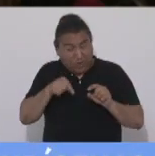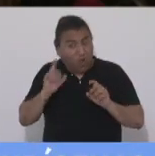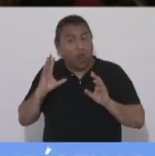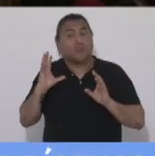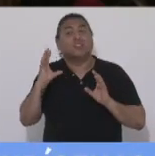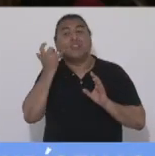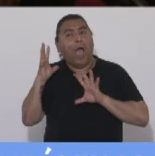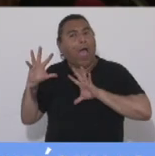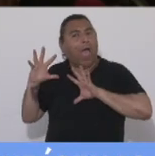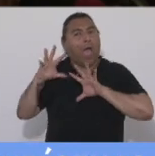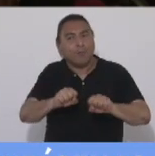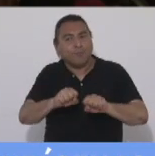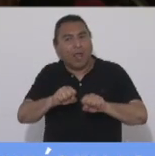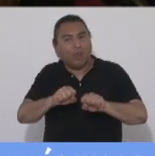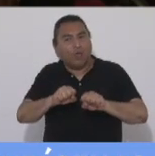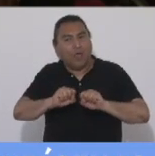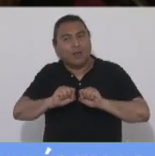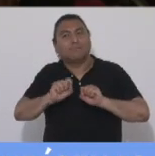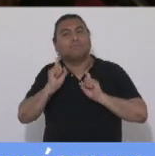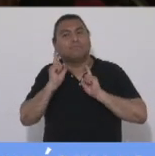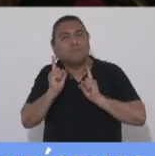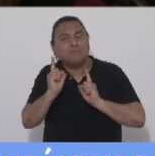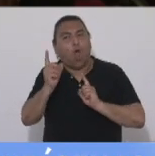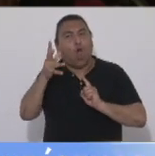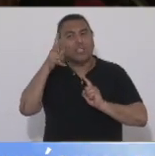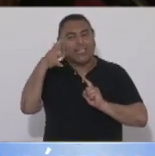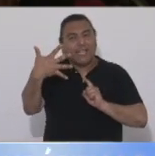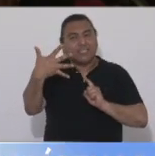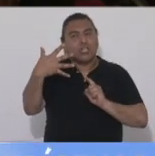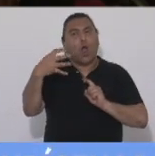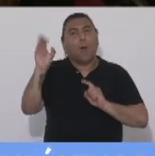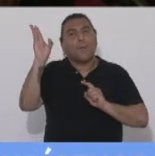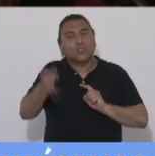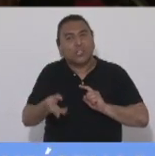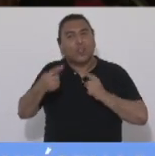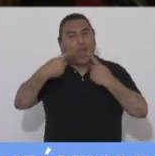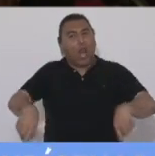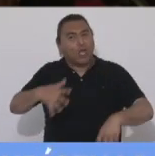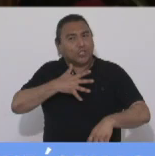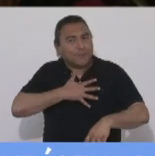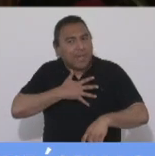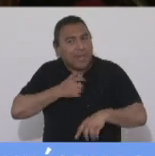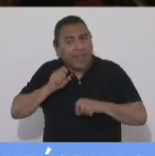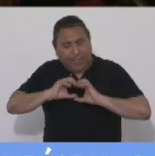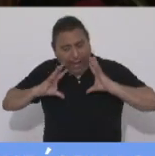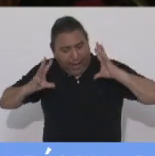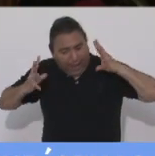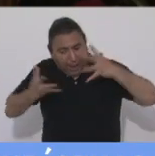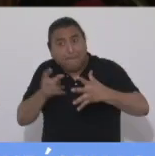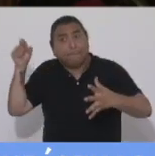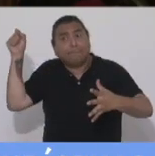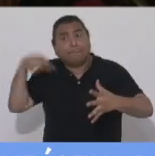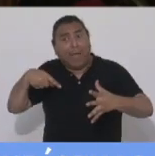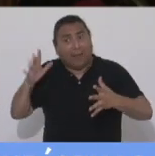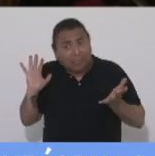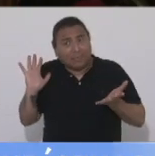del 85% de los bienes con los que se cuenta a nivel del planeta.